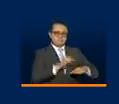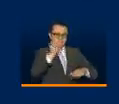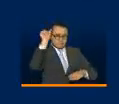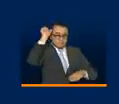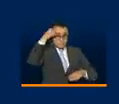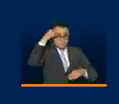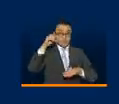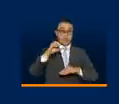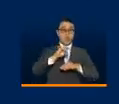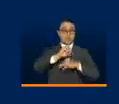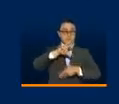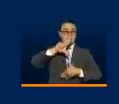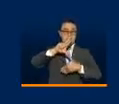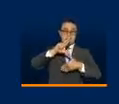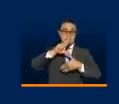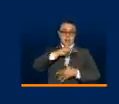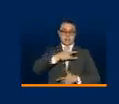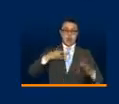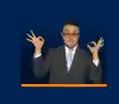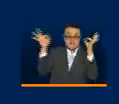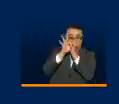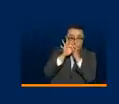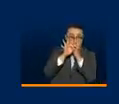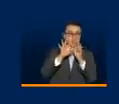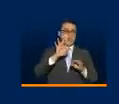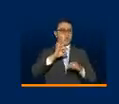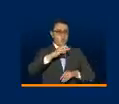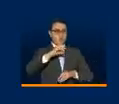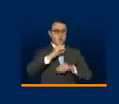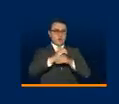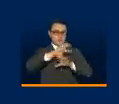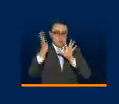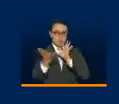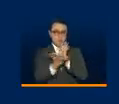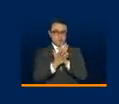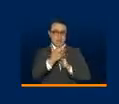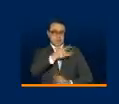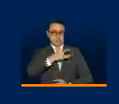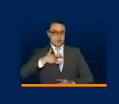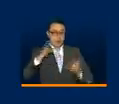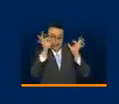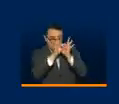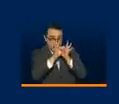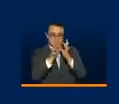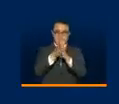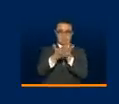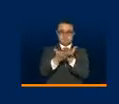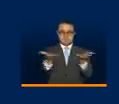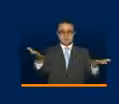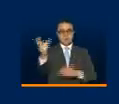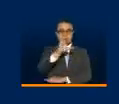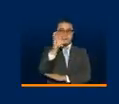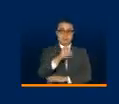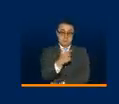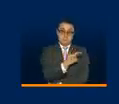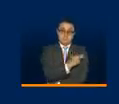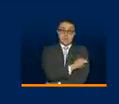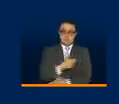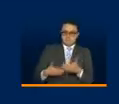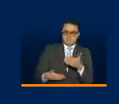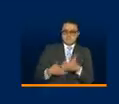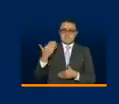enfoque de la Organización Panamericana de la Salud y la Organización Mundial de la Salud a los colombianos, que la vacunación empieza,